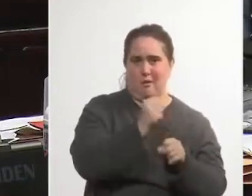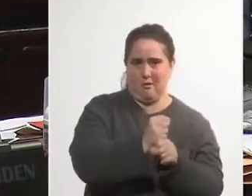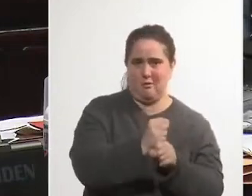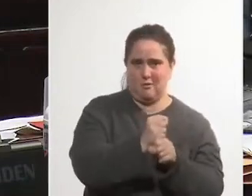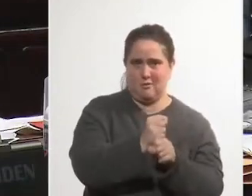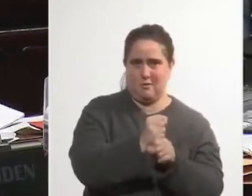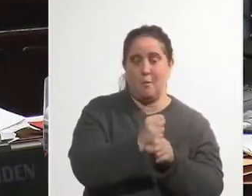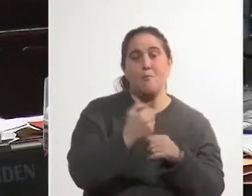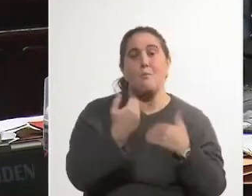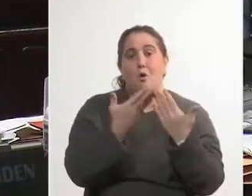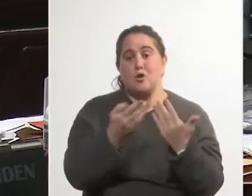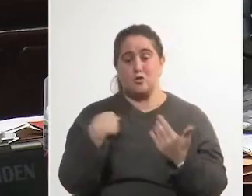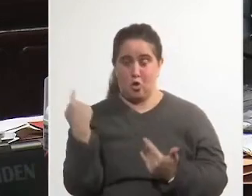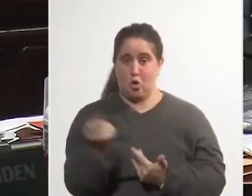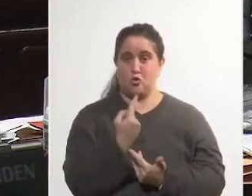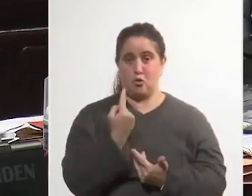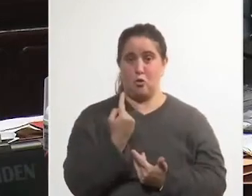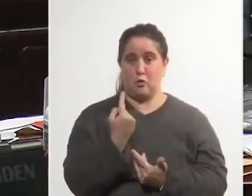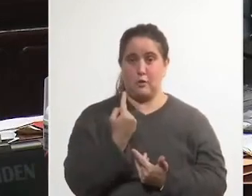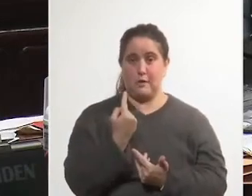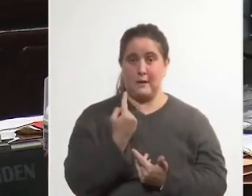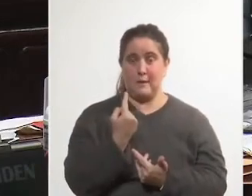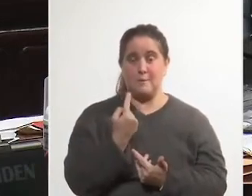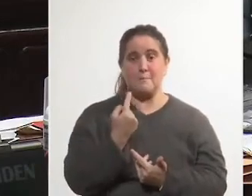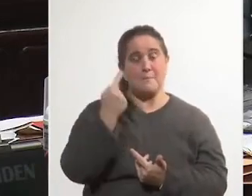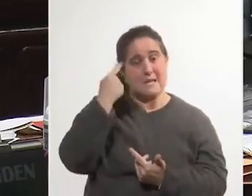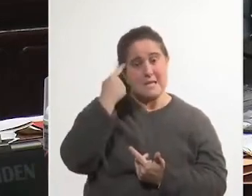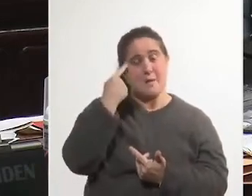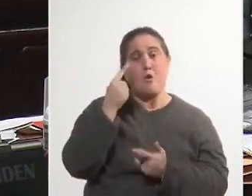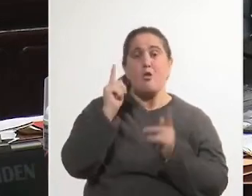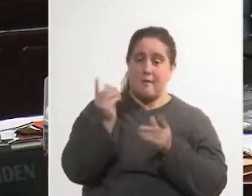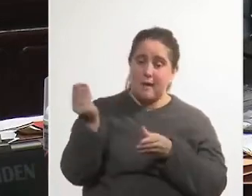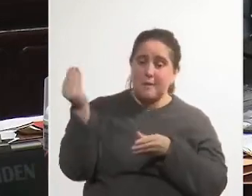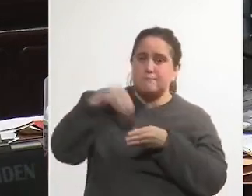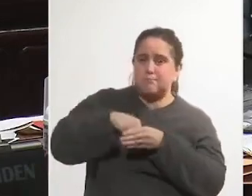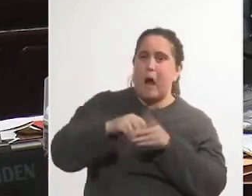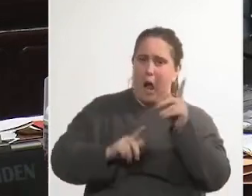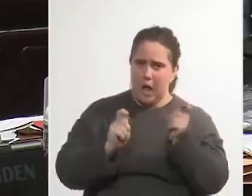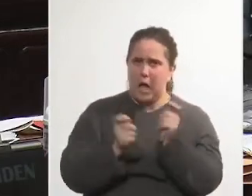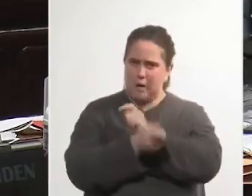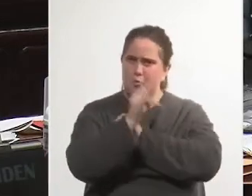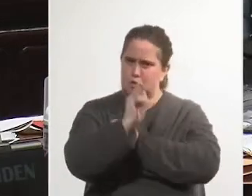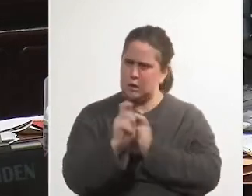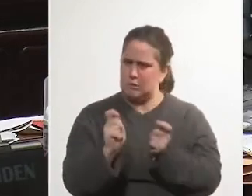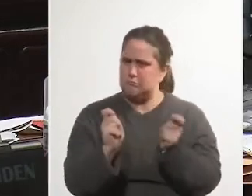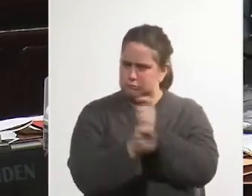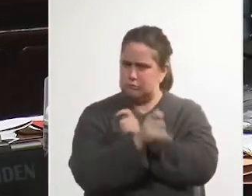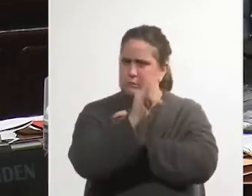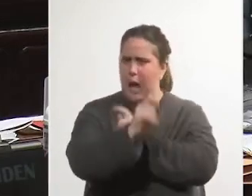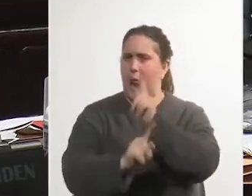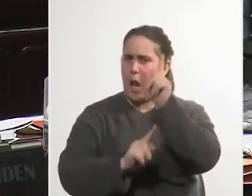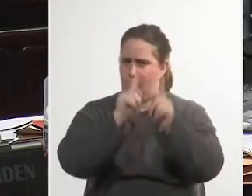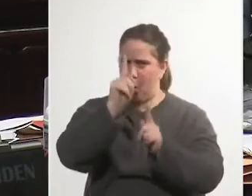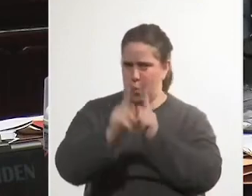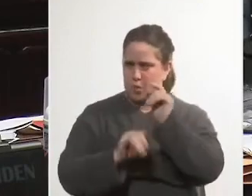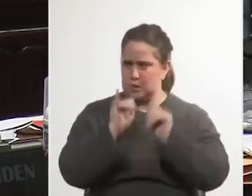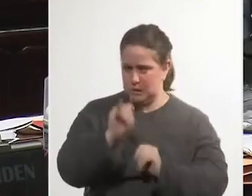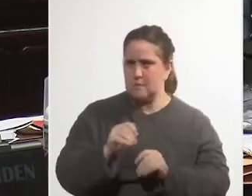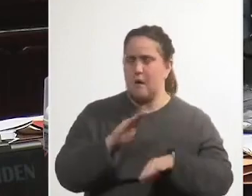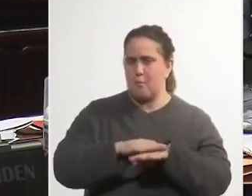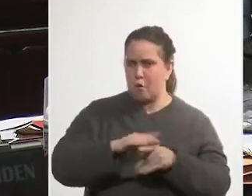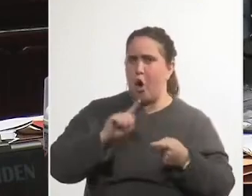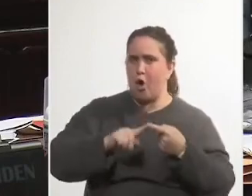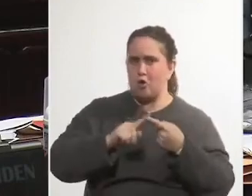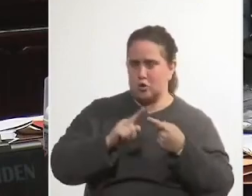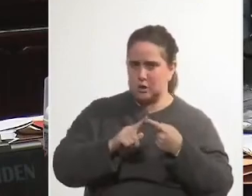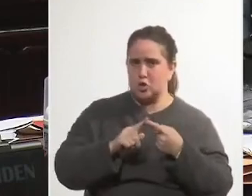Es por esa razón que nosotros consideramos que deben introducirse algunas modificaciones en el marco de la negociación colectiva, y